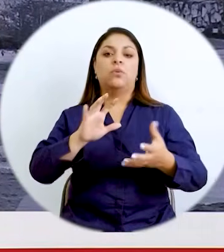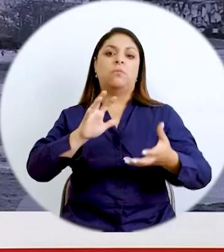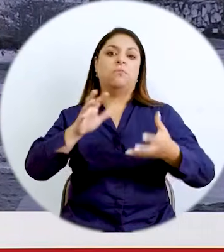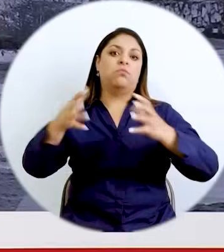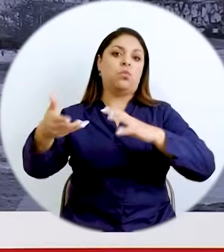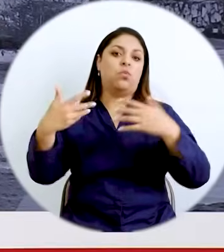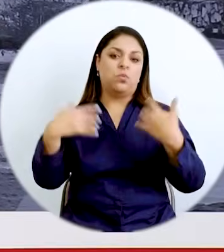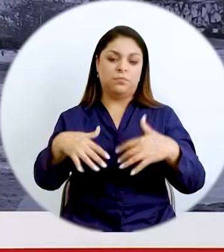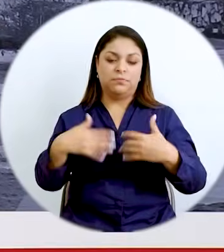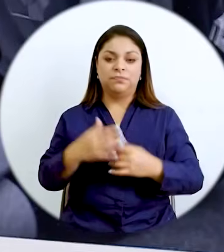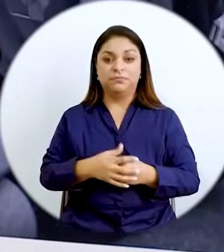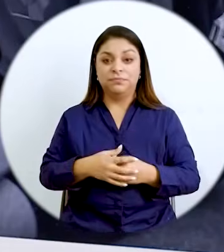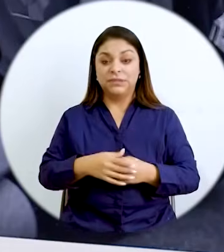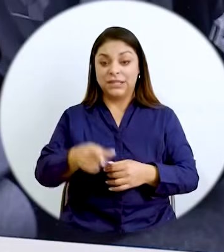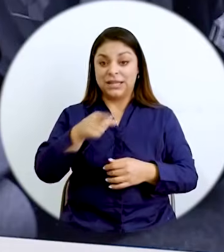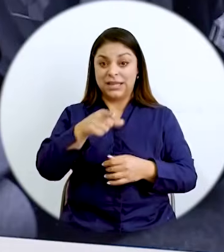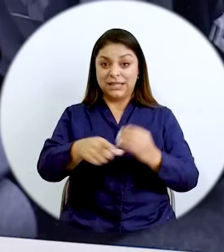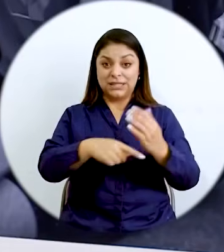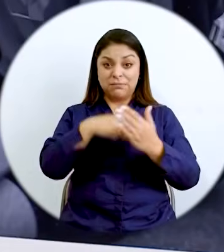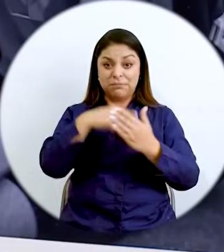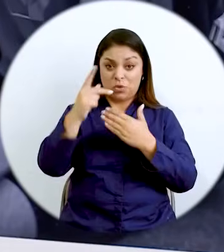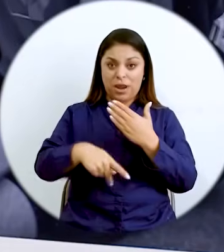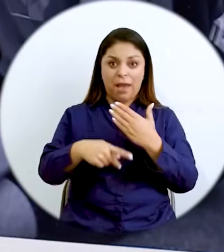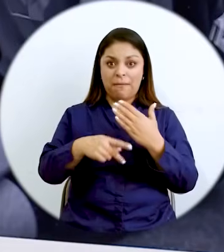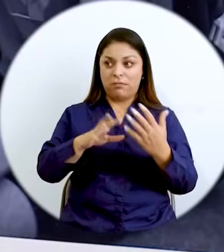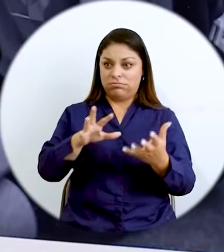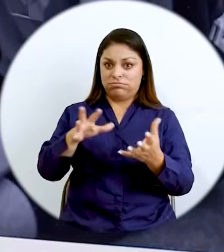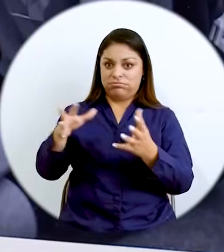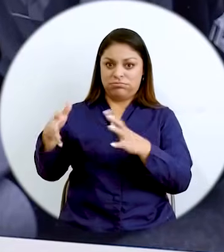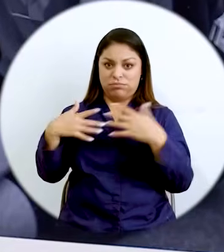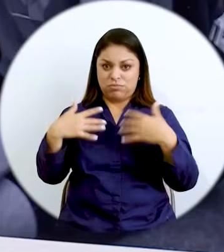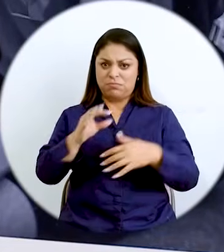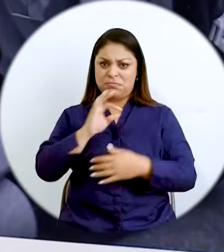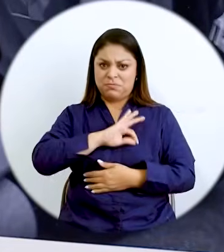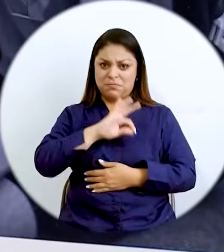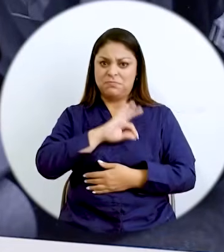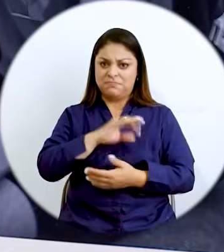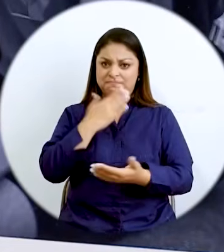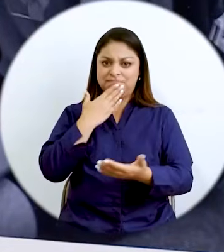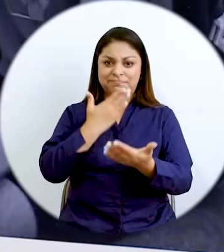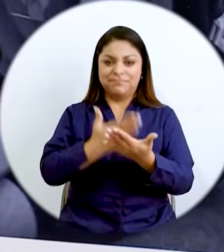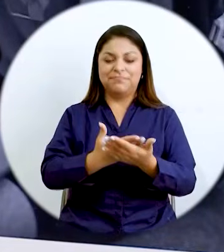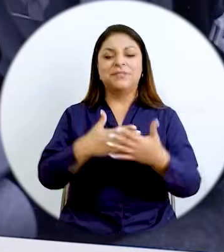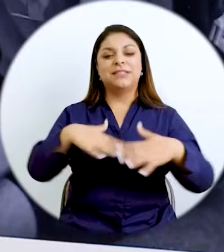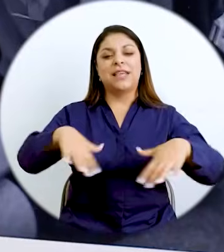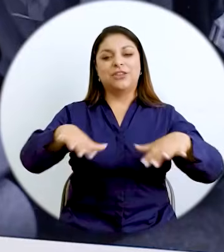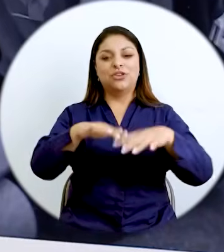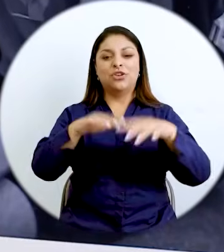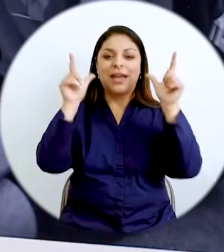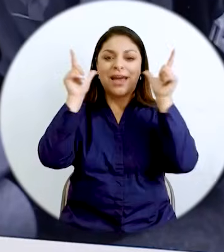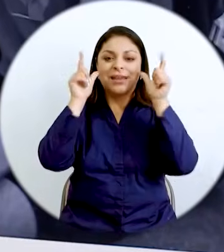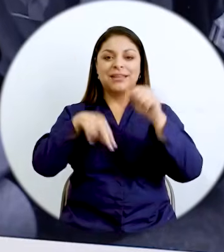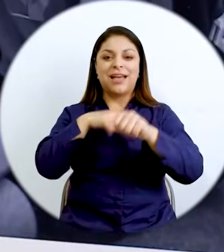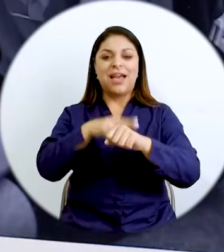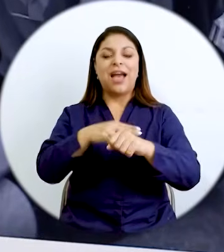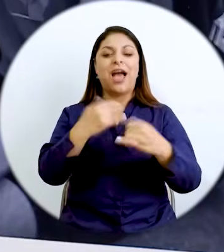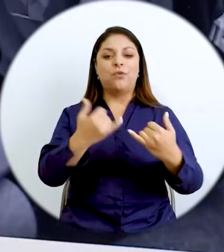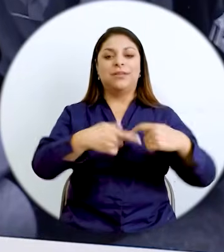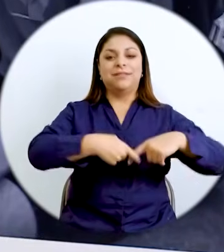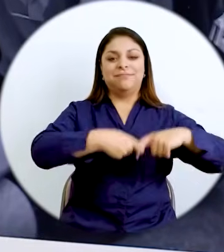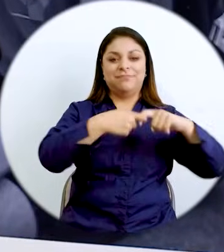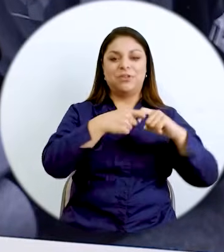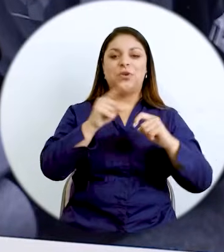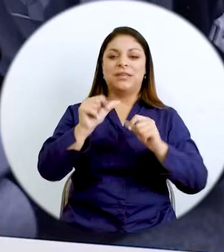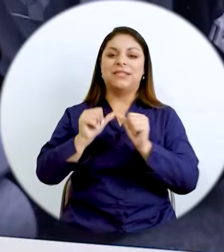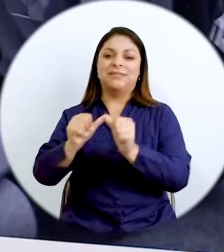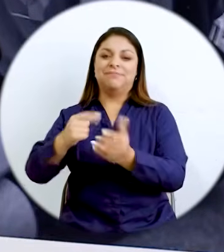evolución bastante marcado. Un programa que ha evolucionado en el tiempo y ha generado grandes beneficios al sector ganadero nacional. De eso vamos a